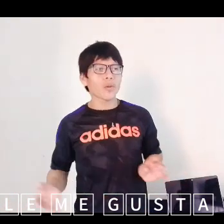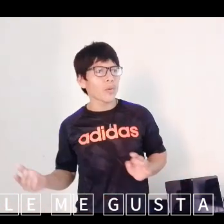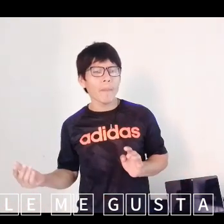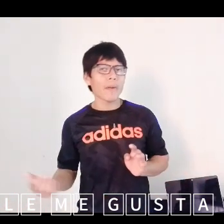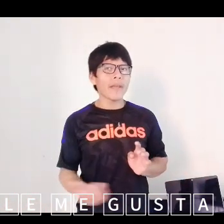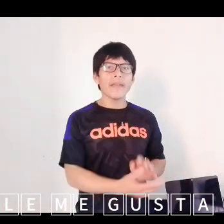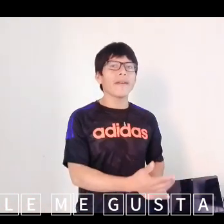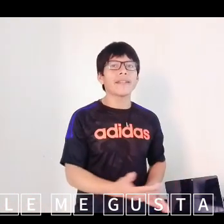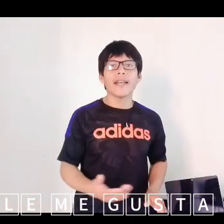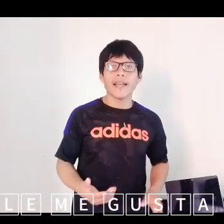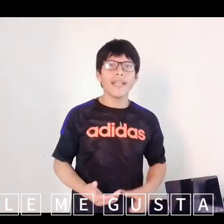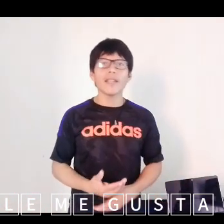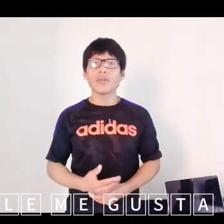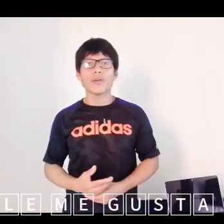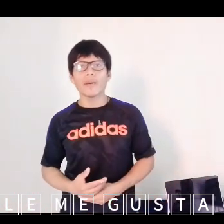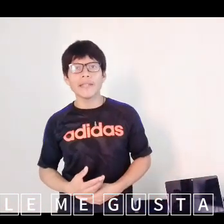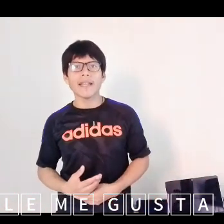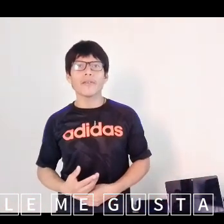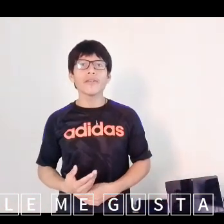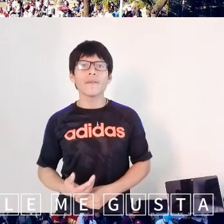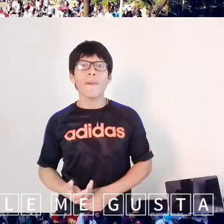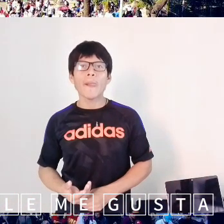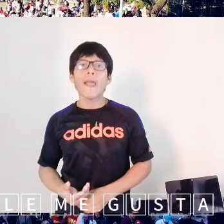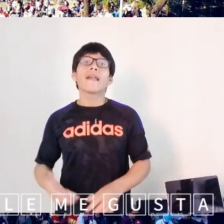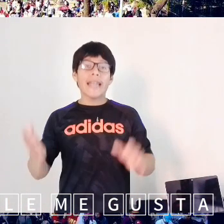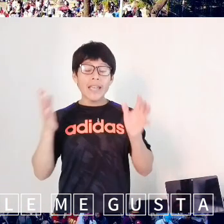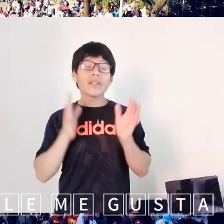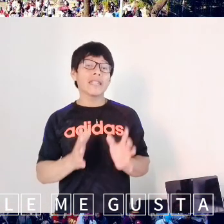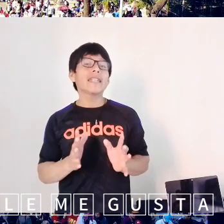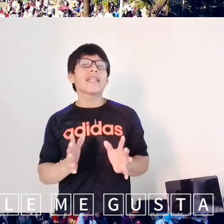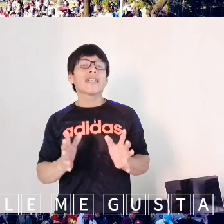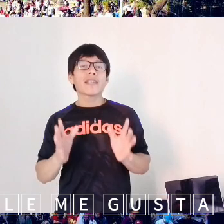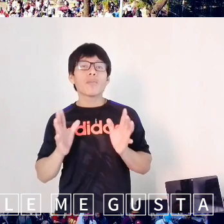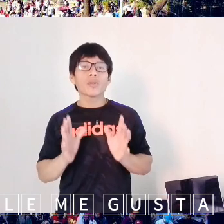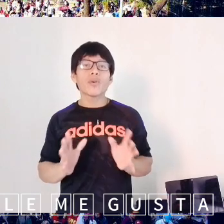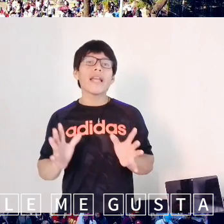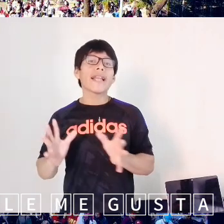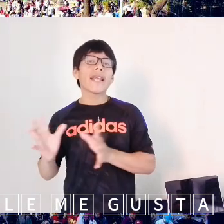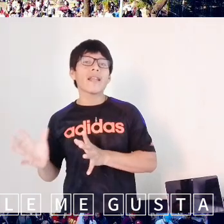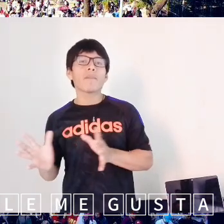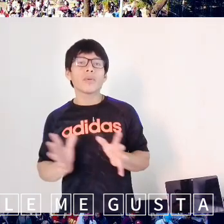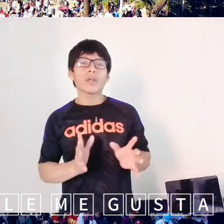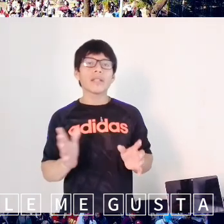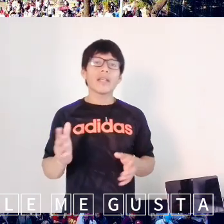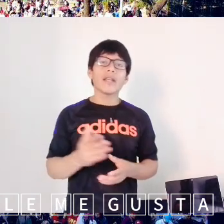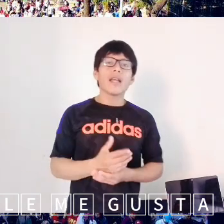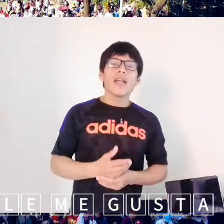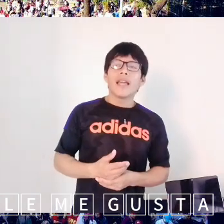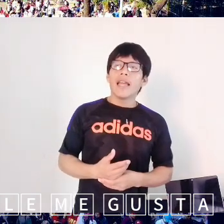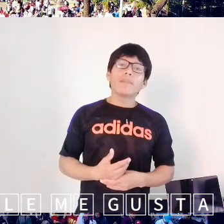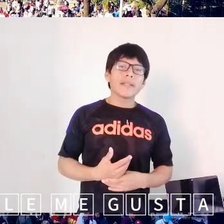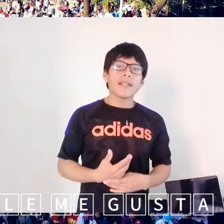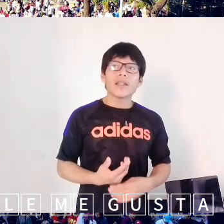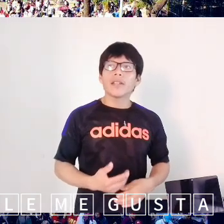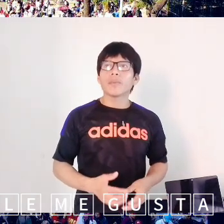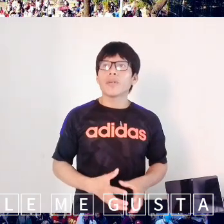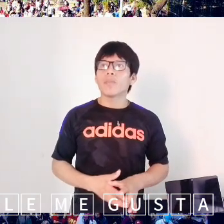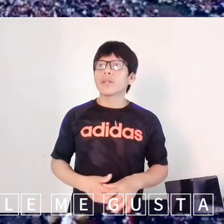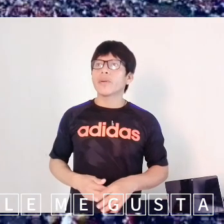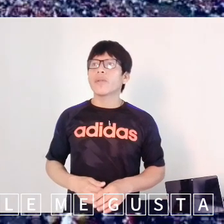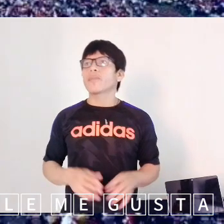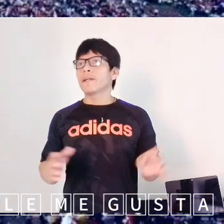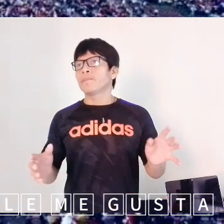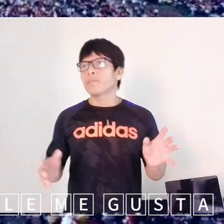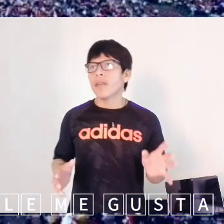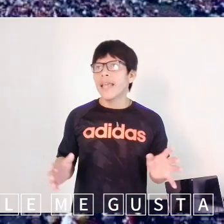pasos de tortuga, pero ahí iba entre la gente nuestro cabecita del huevo. Y ahí sí se mostró el gran apoyo que tiene el presidente Andrés Manuel